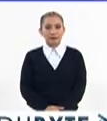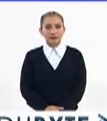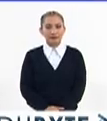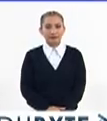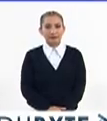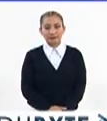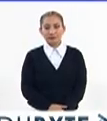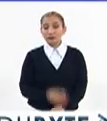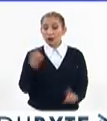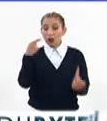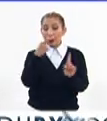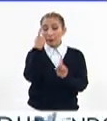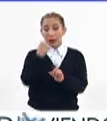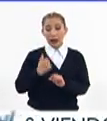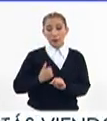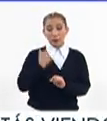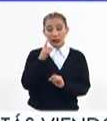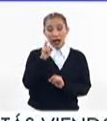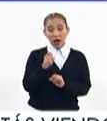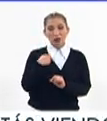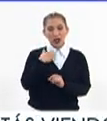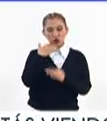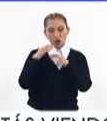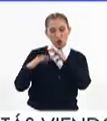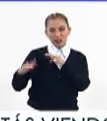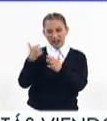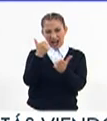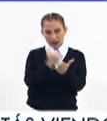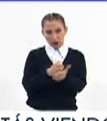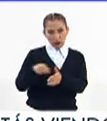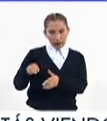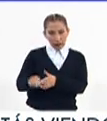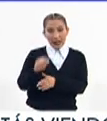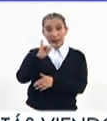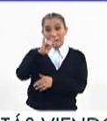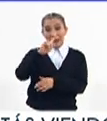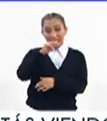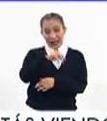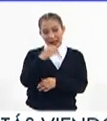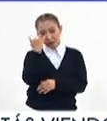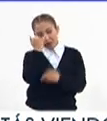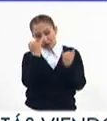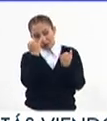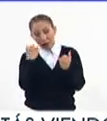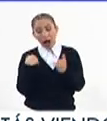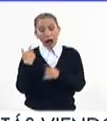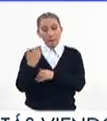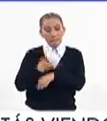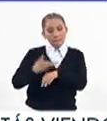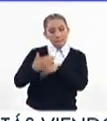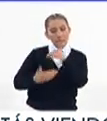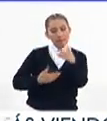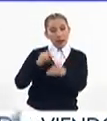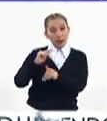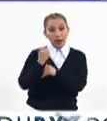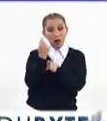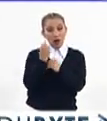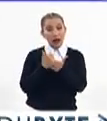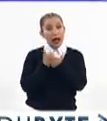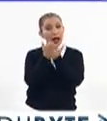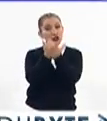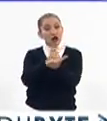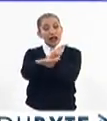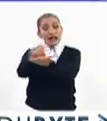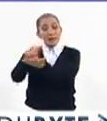Y bueno, con el objetivo de aprovechar el agua residual de las grandes urbes, el Politécnico Nacional desarrolló un procedimiento tecnológico que